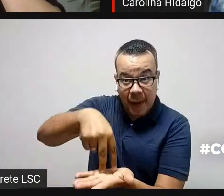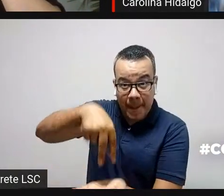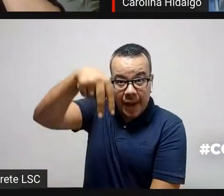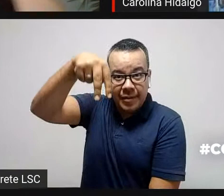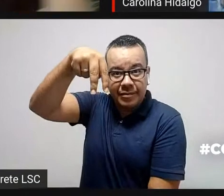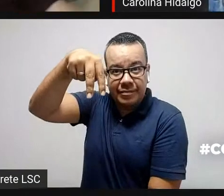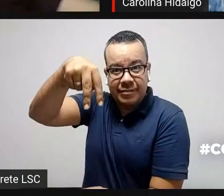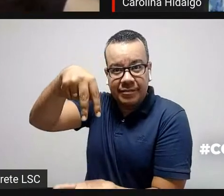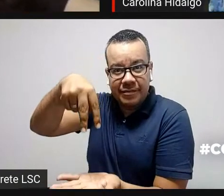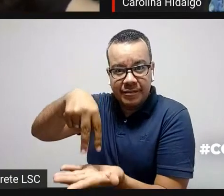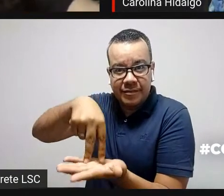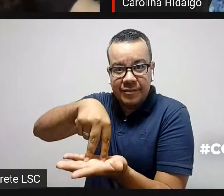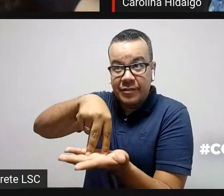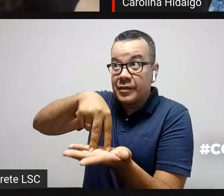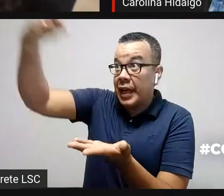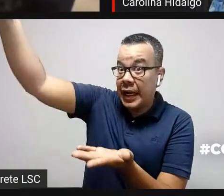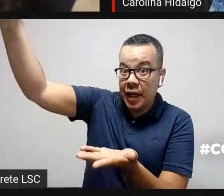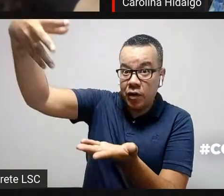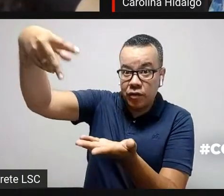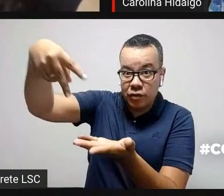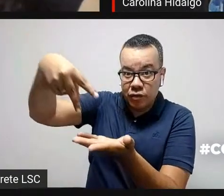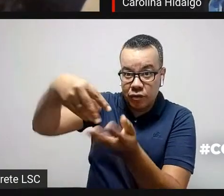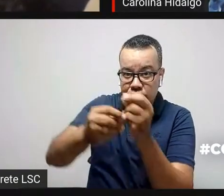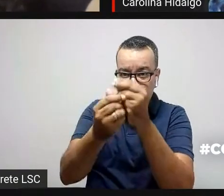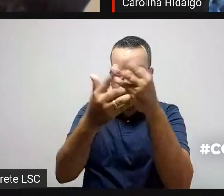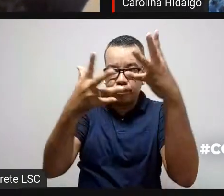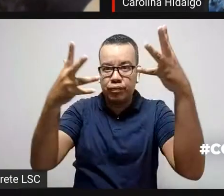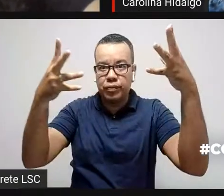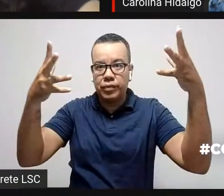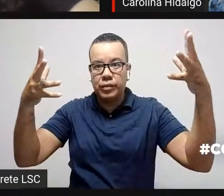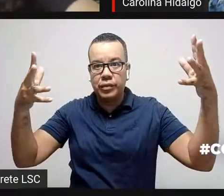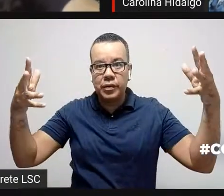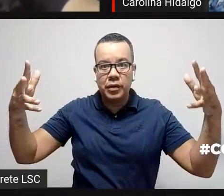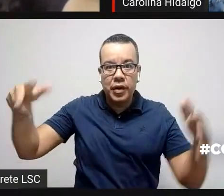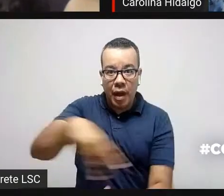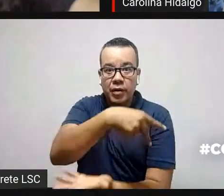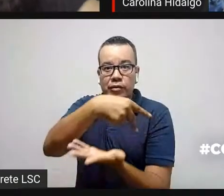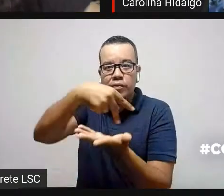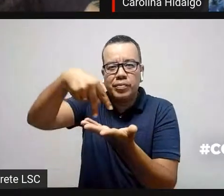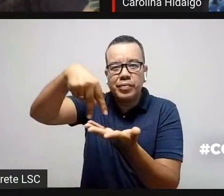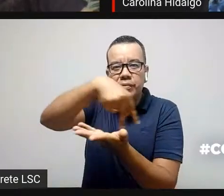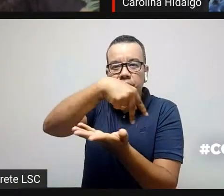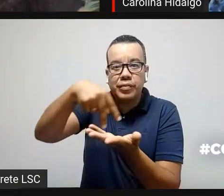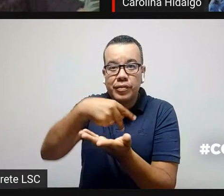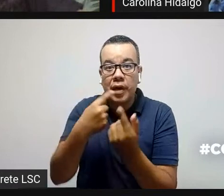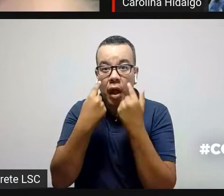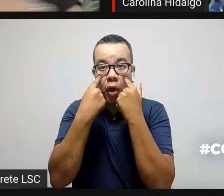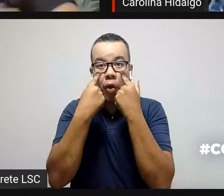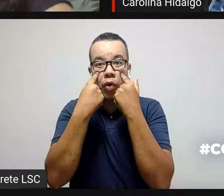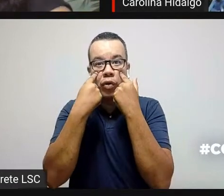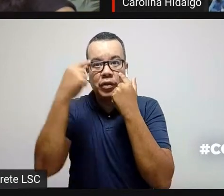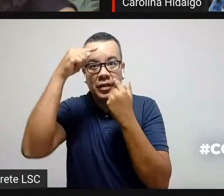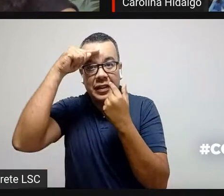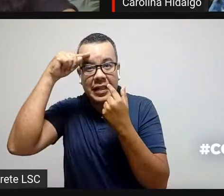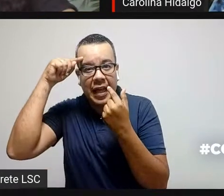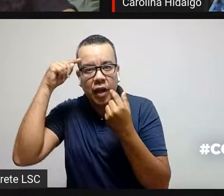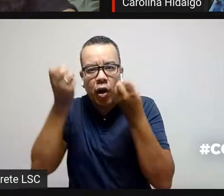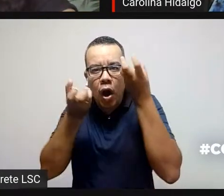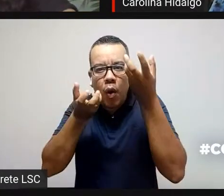luz atraviesa su cuerpo y se evapora. Shiva danza con sus ojos negros,